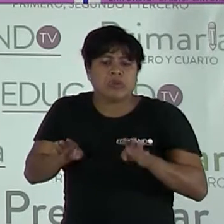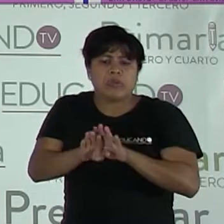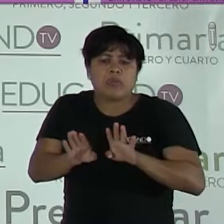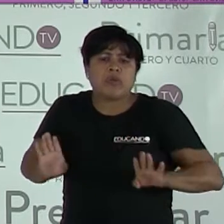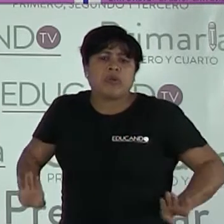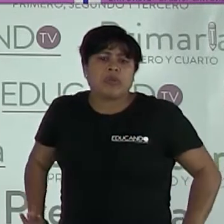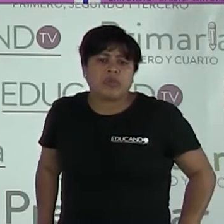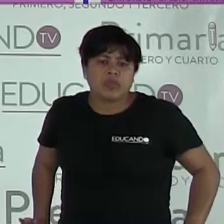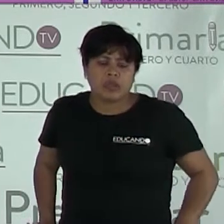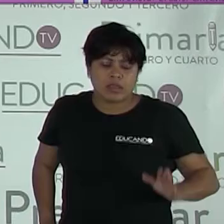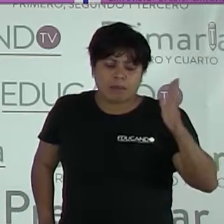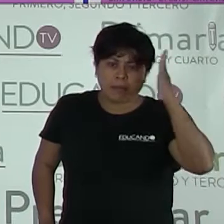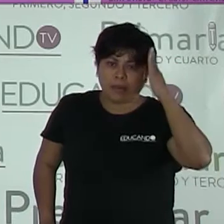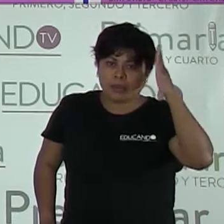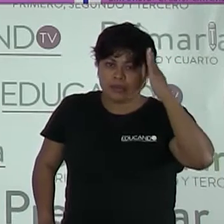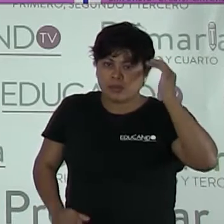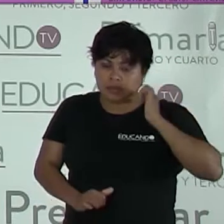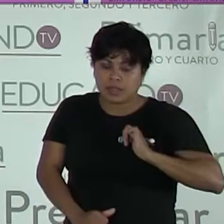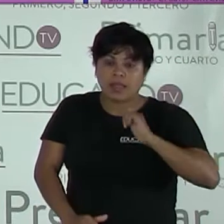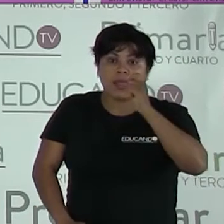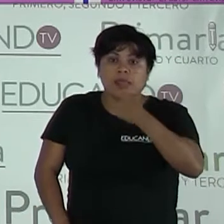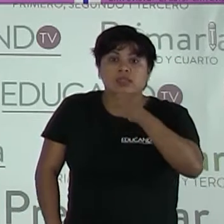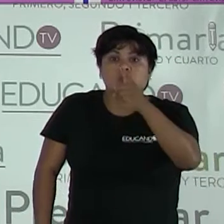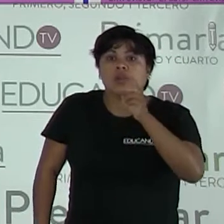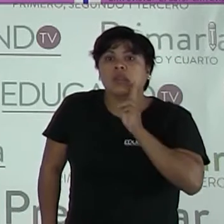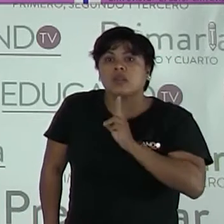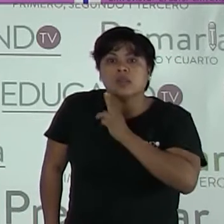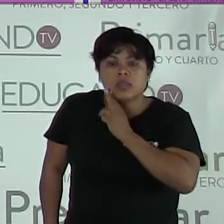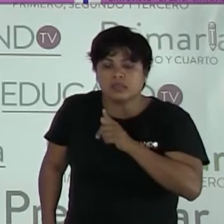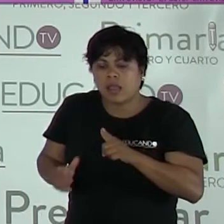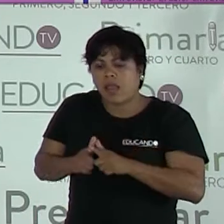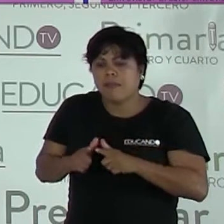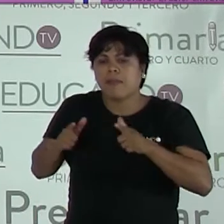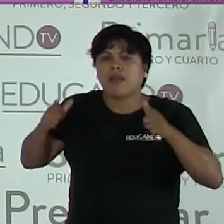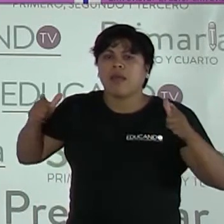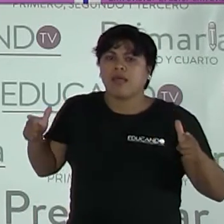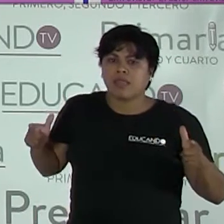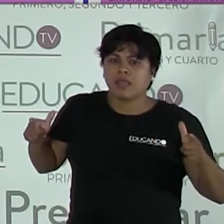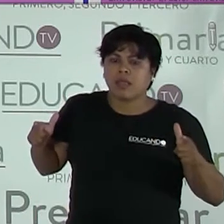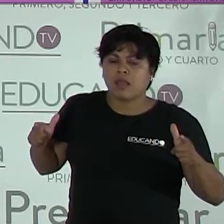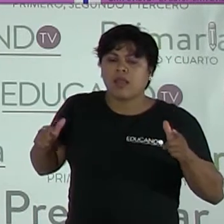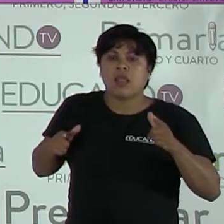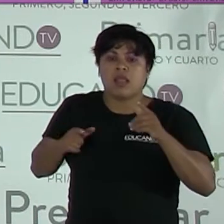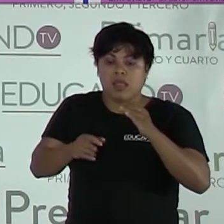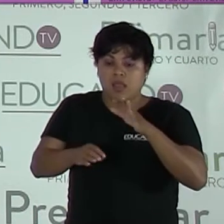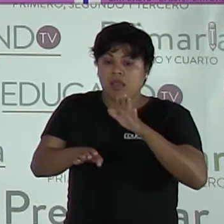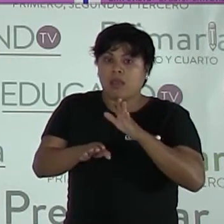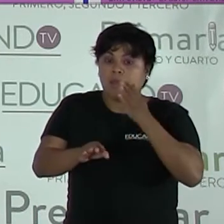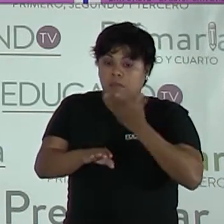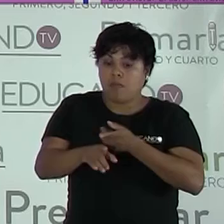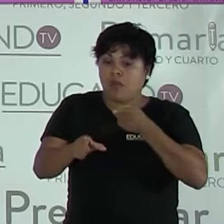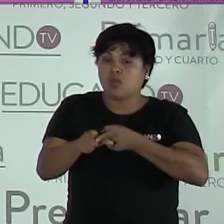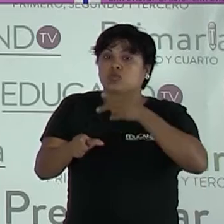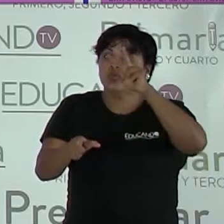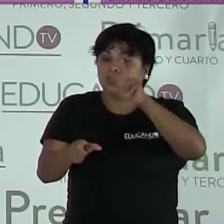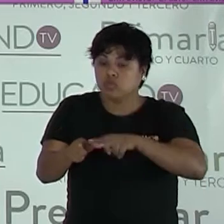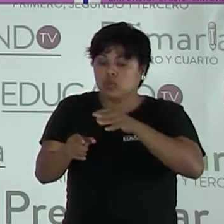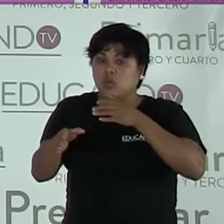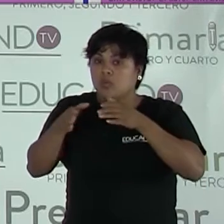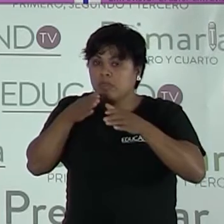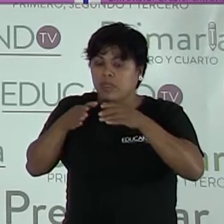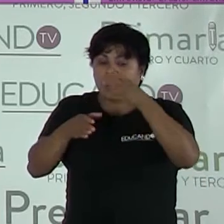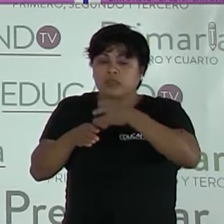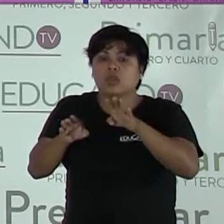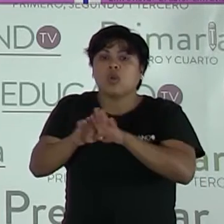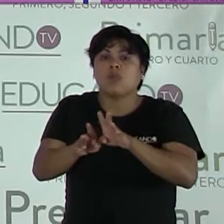una característica principal. Es una noticia ampliada y comentada por parte de lo que es